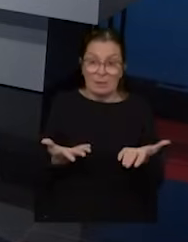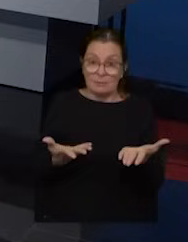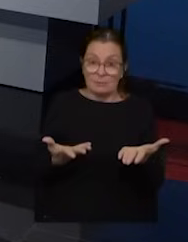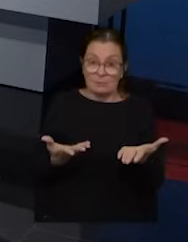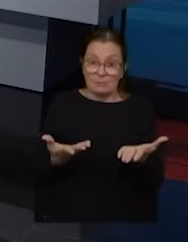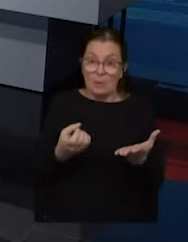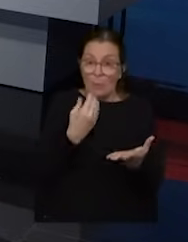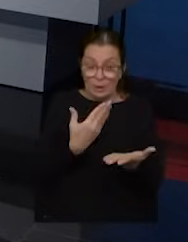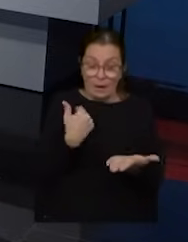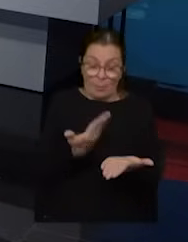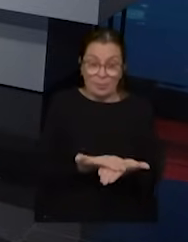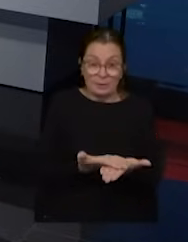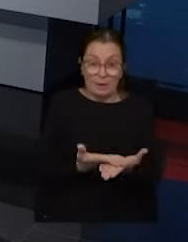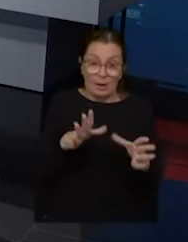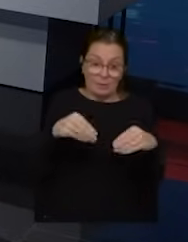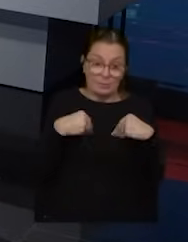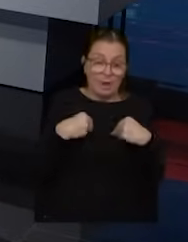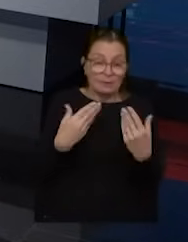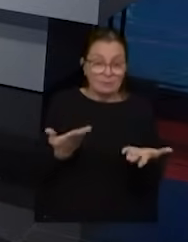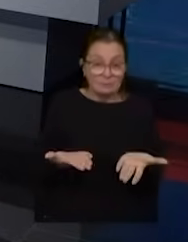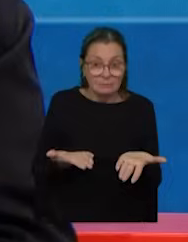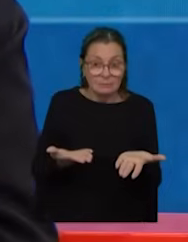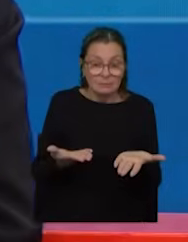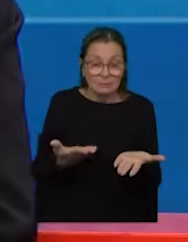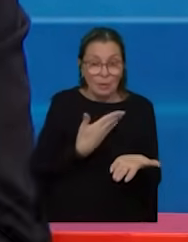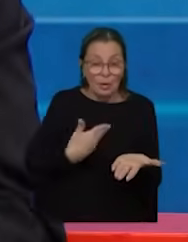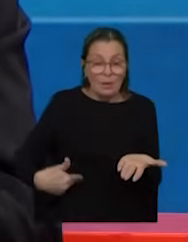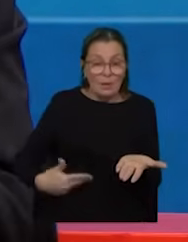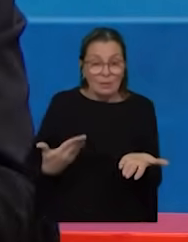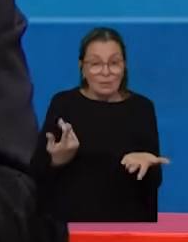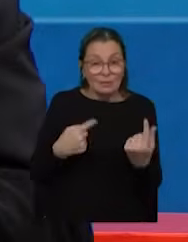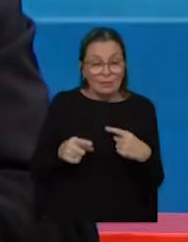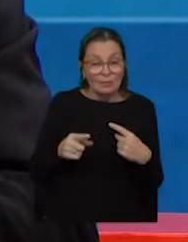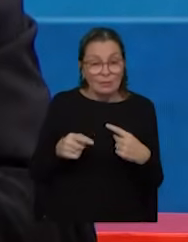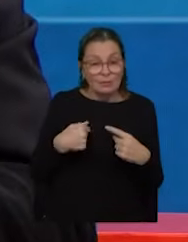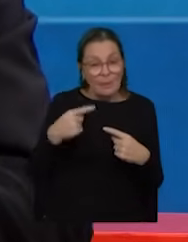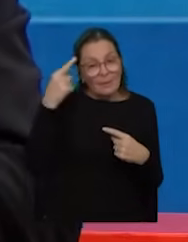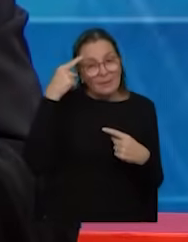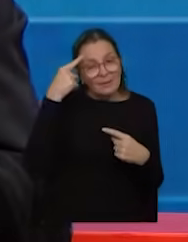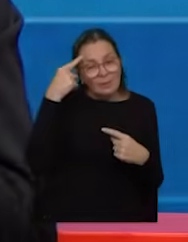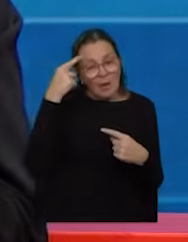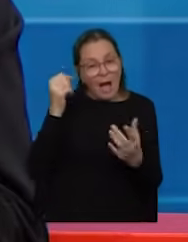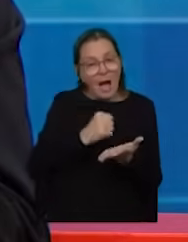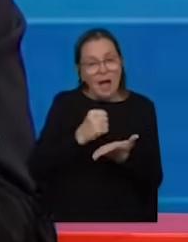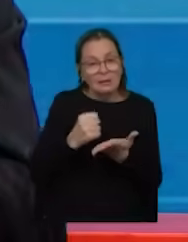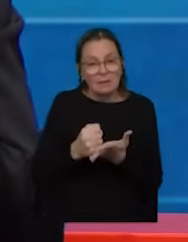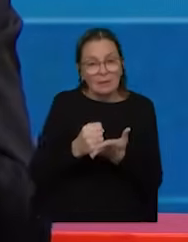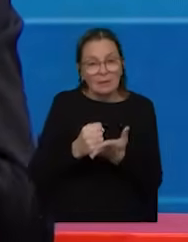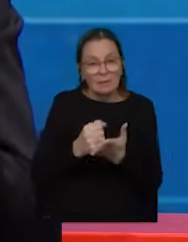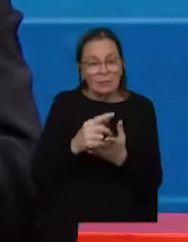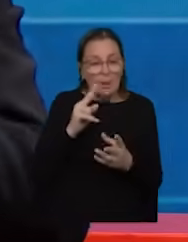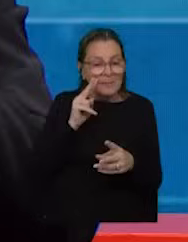deberían ser buenas las propuestas que estaban presentando Fueron aceptadas por el gobierno Bueno entonces yo creo que hasta que no haya